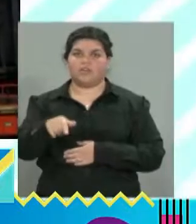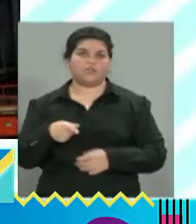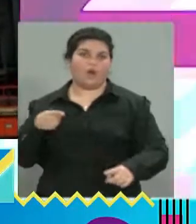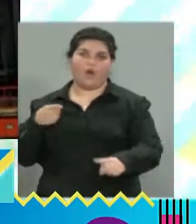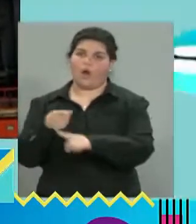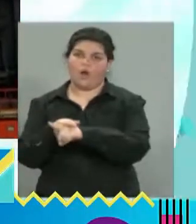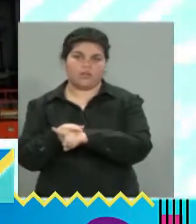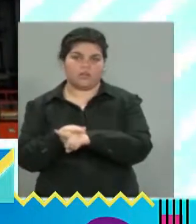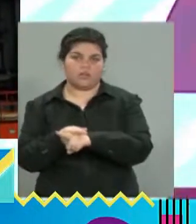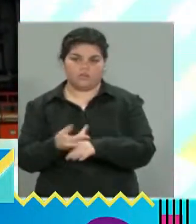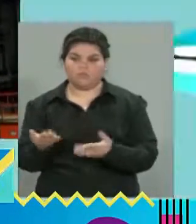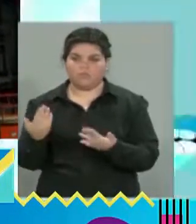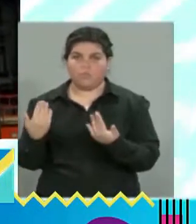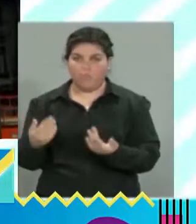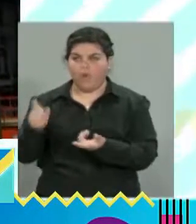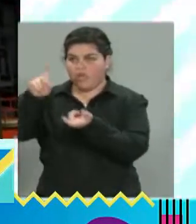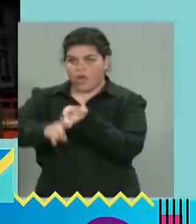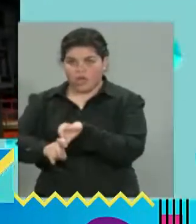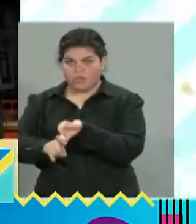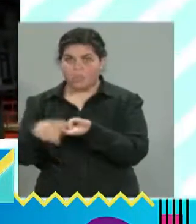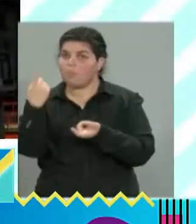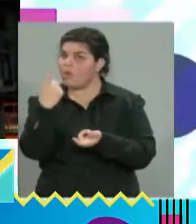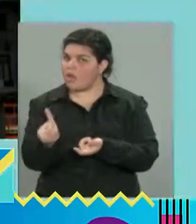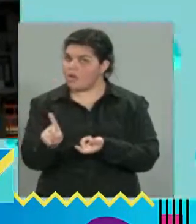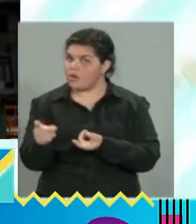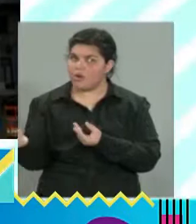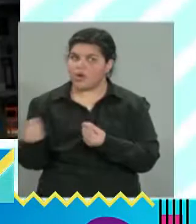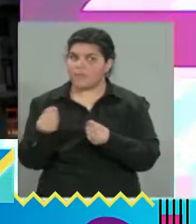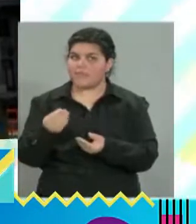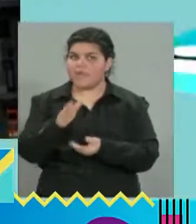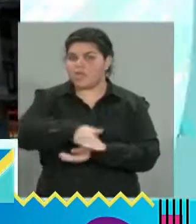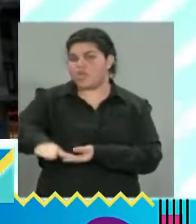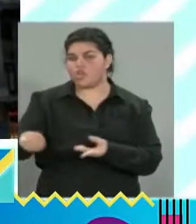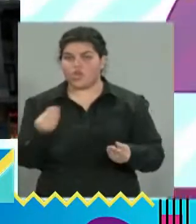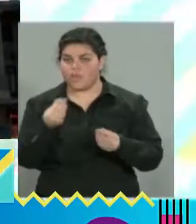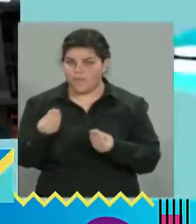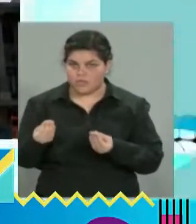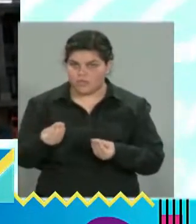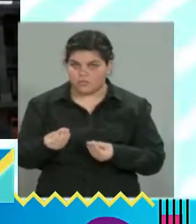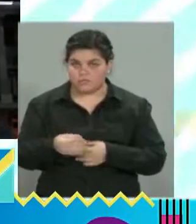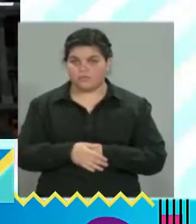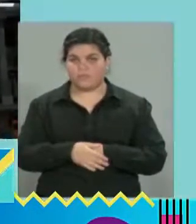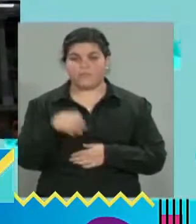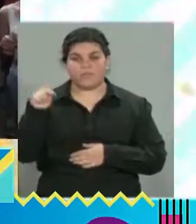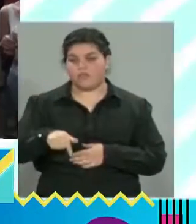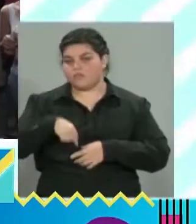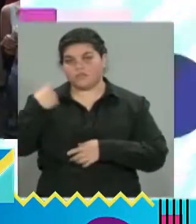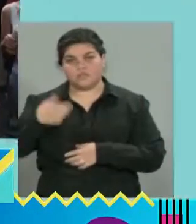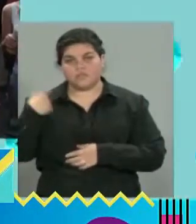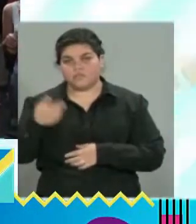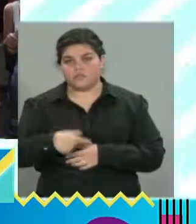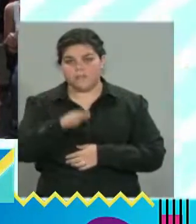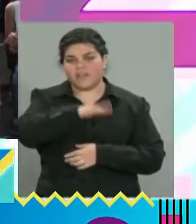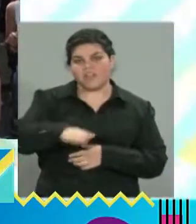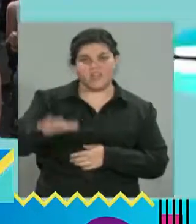de, bueno, que se casen, pero ¿qué hacemos con los niños? Y bueno, el tema siempre de utilizar a los